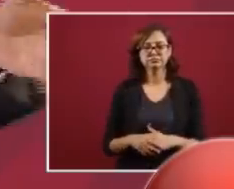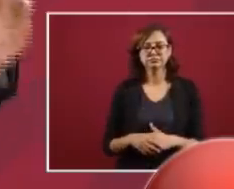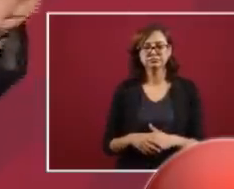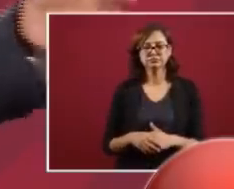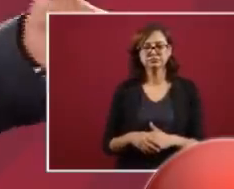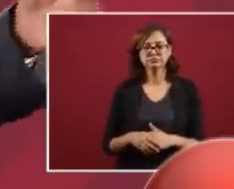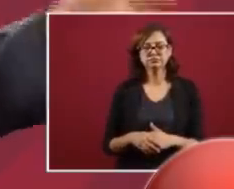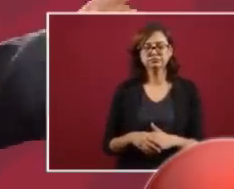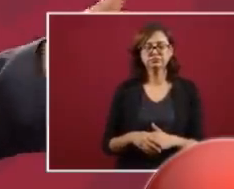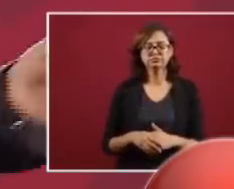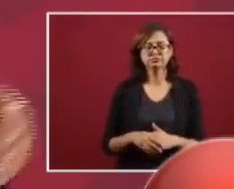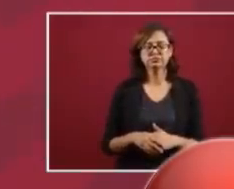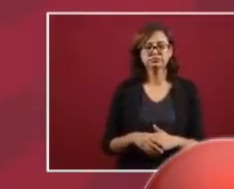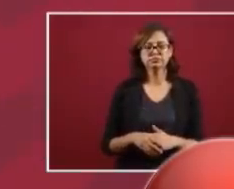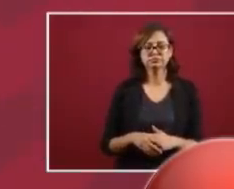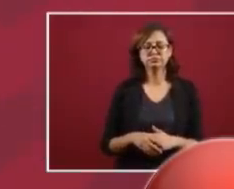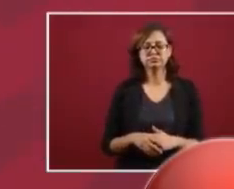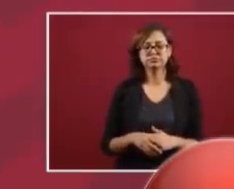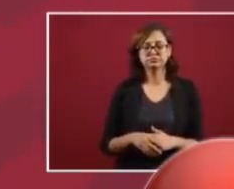eso